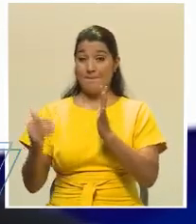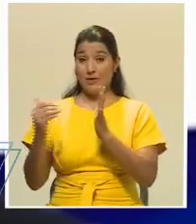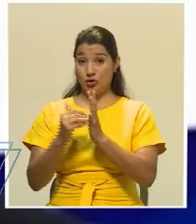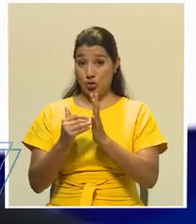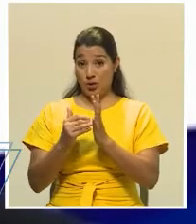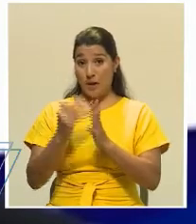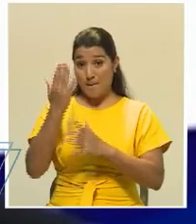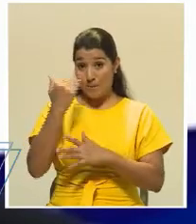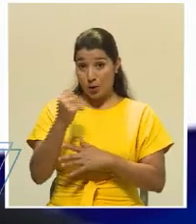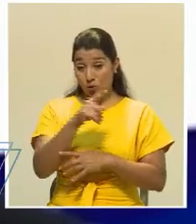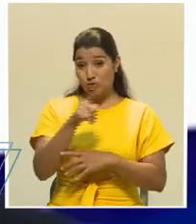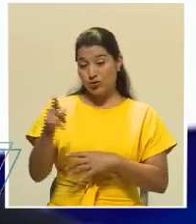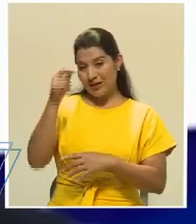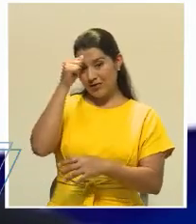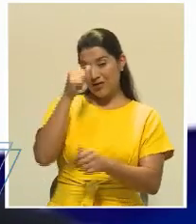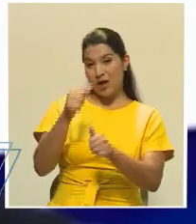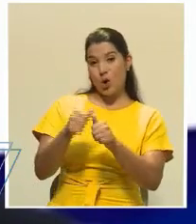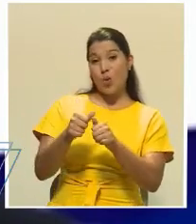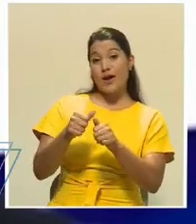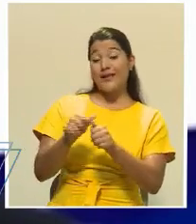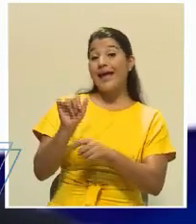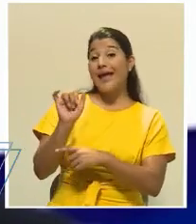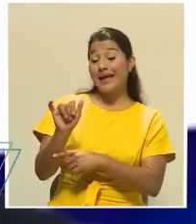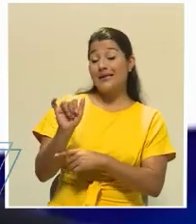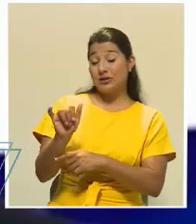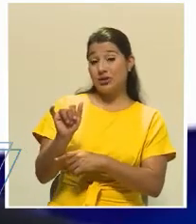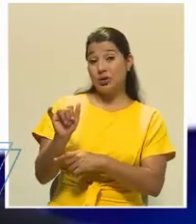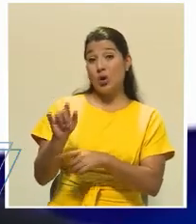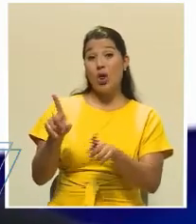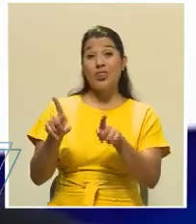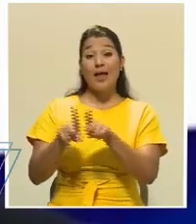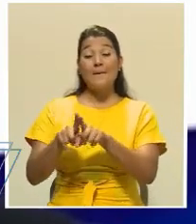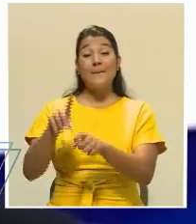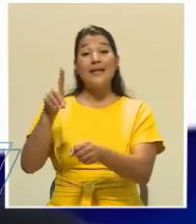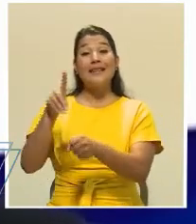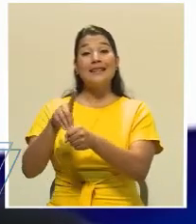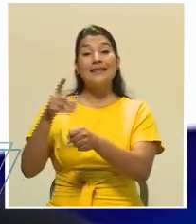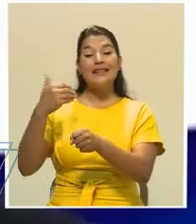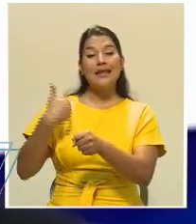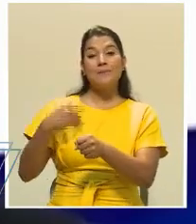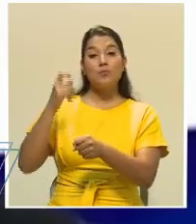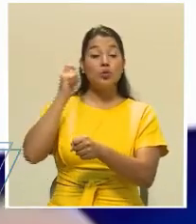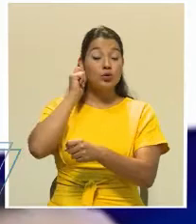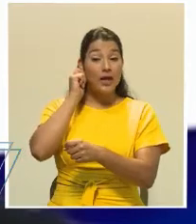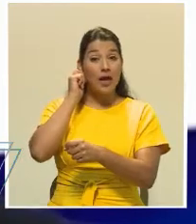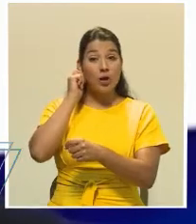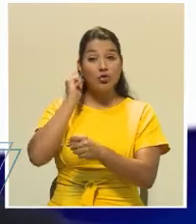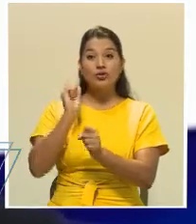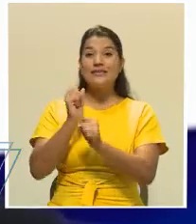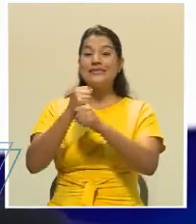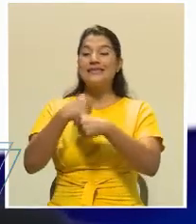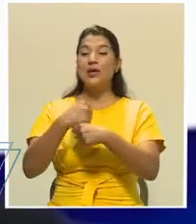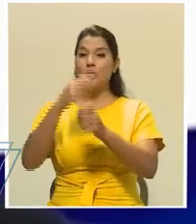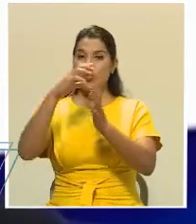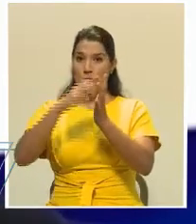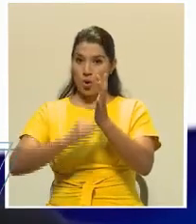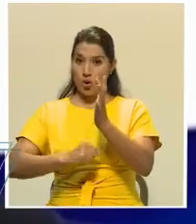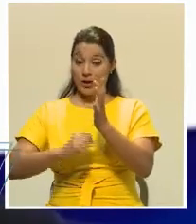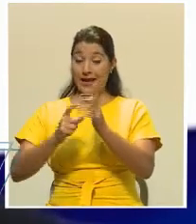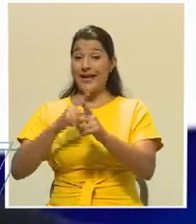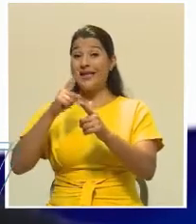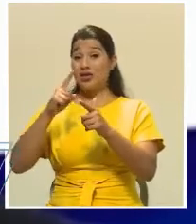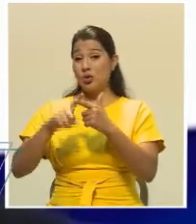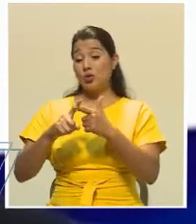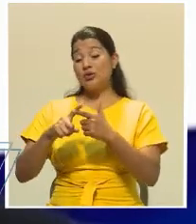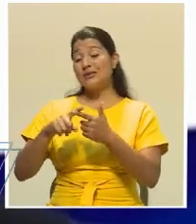porque recordemos que eso también los señores y señoras diputadas le hicieron un recorte y esto quedó